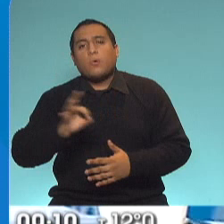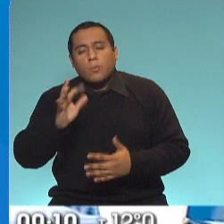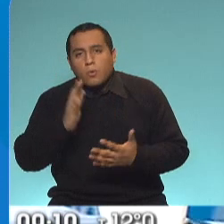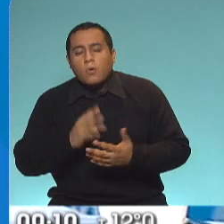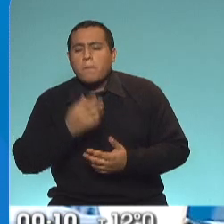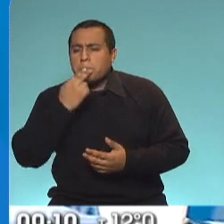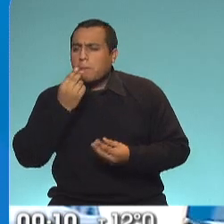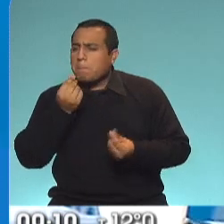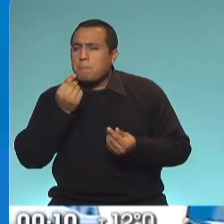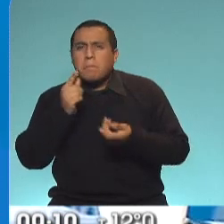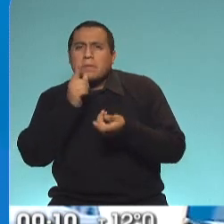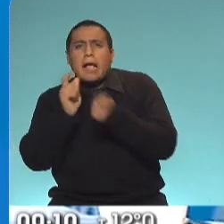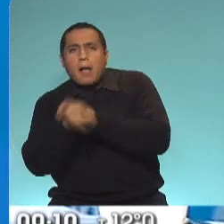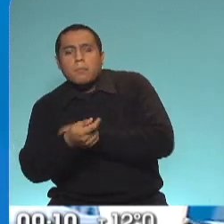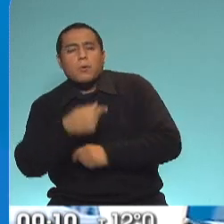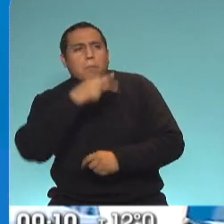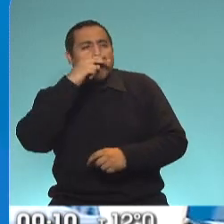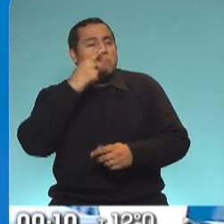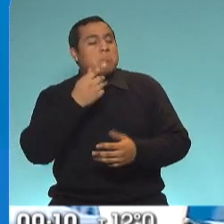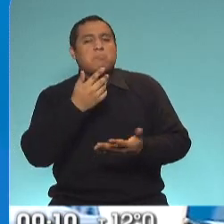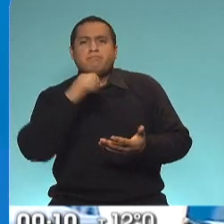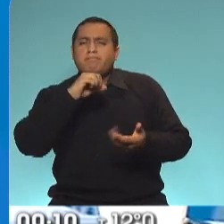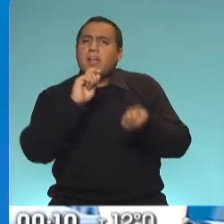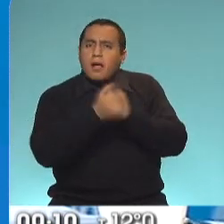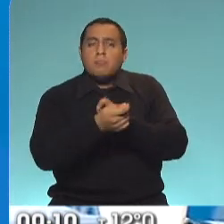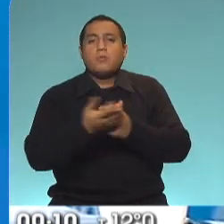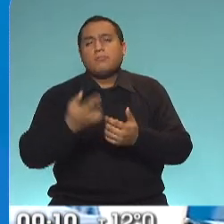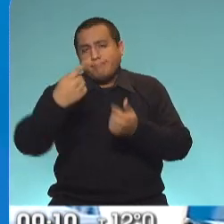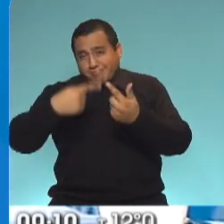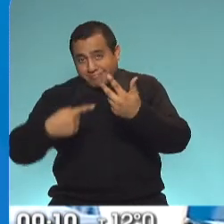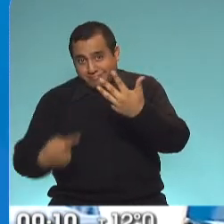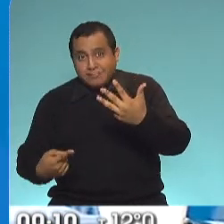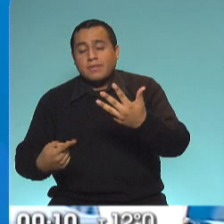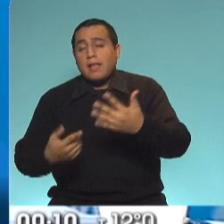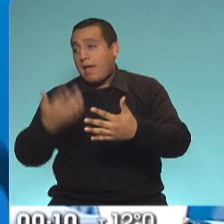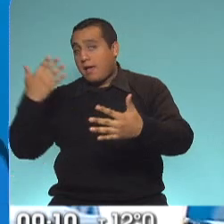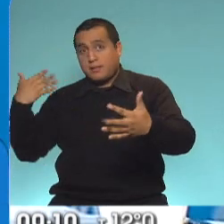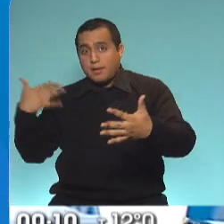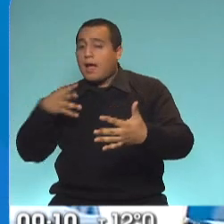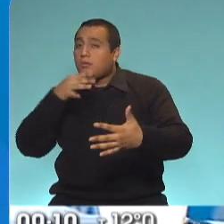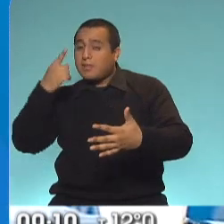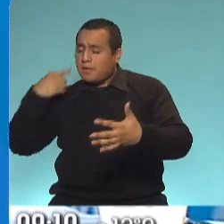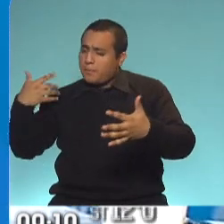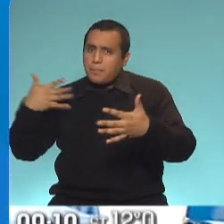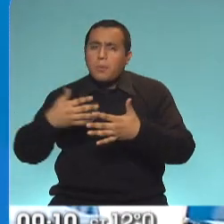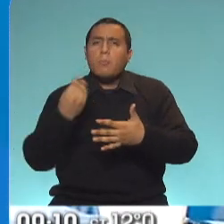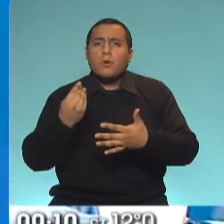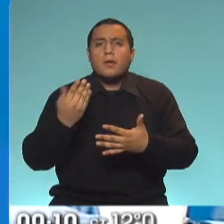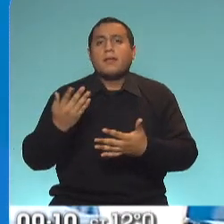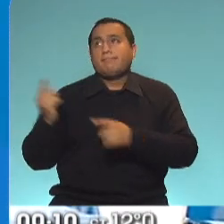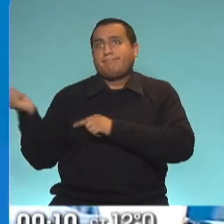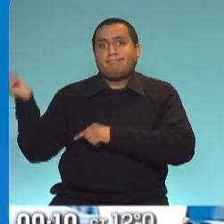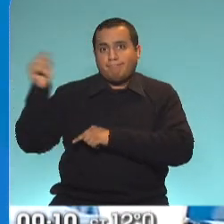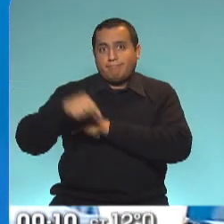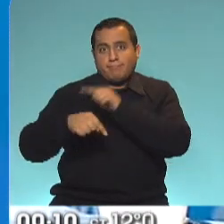del gusto o del olfato. Esto siempre asociado a un antecedente en los últimos 14 días de haber visitado el país, cosa que